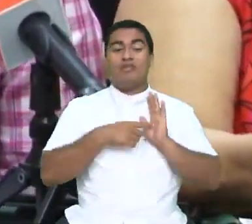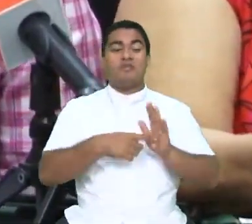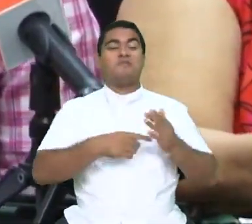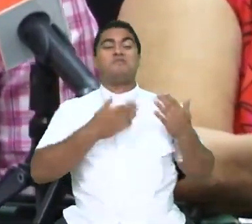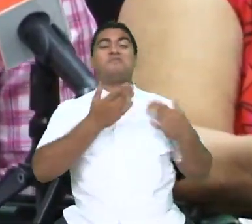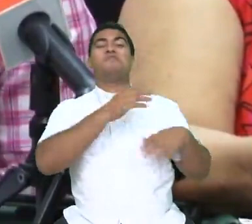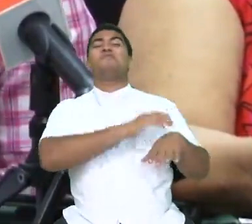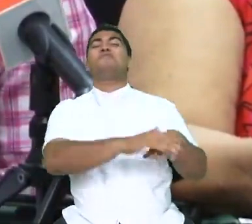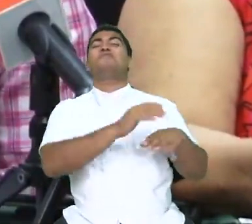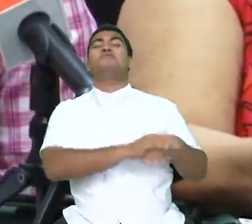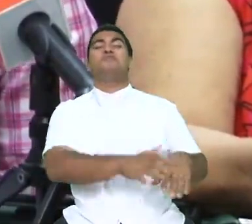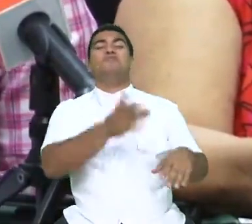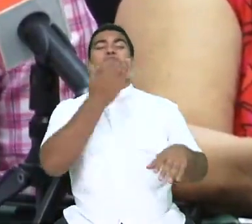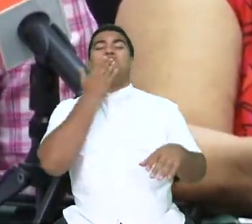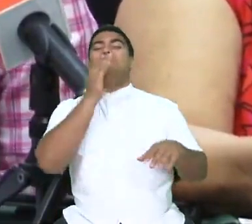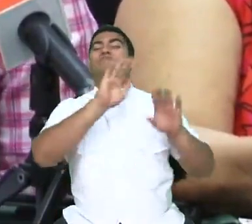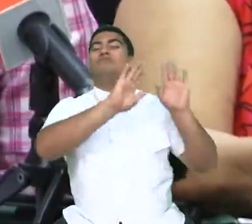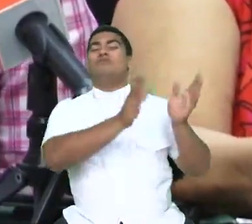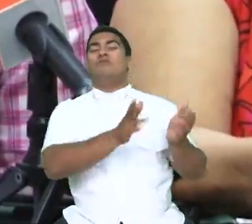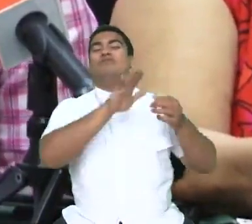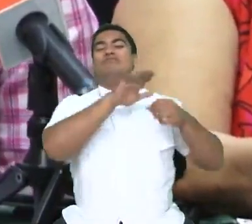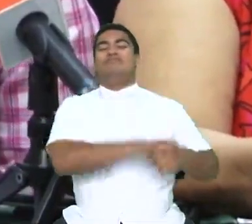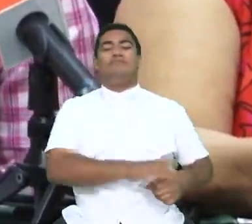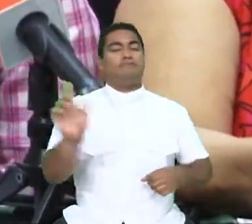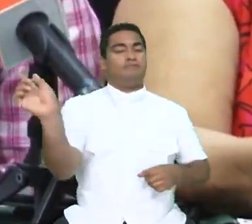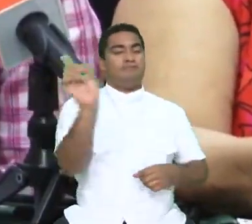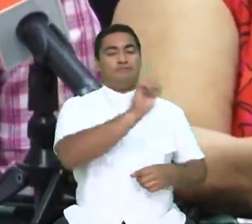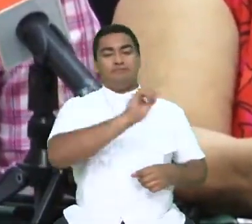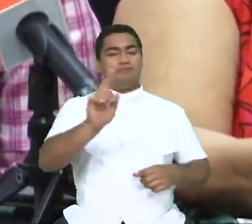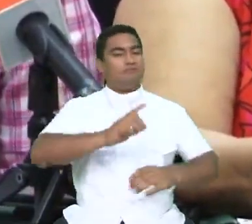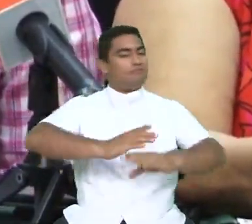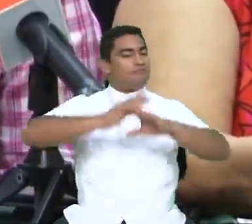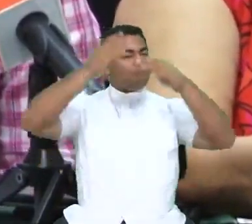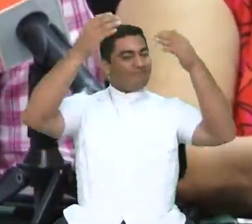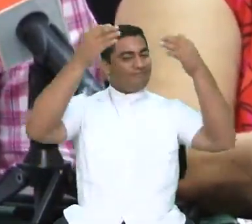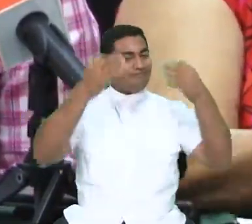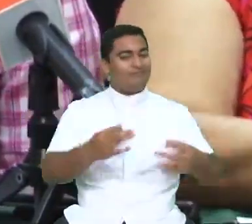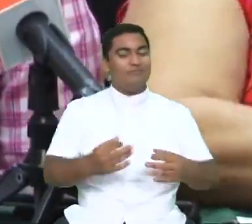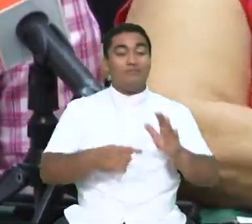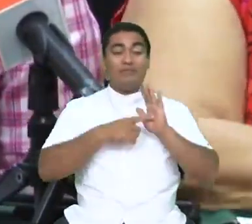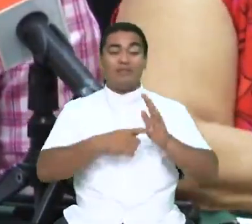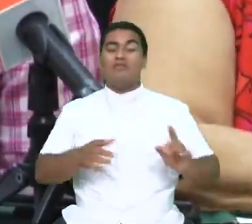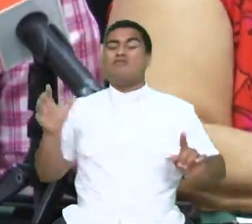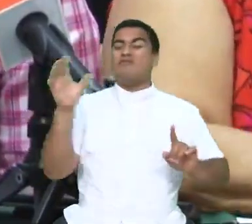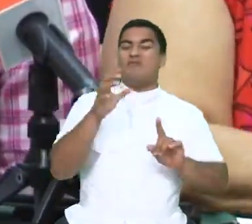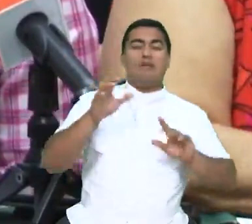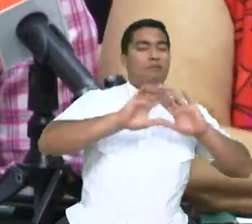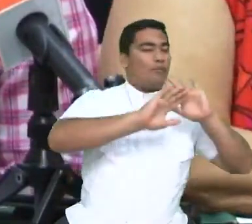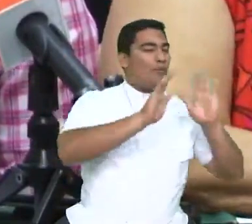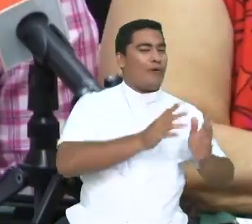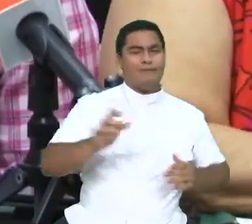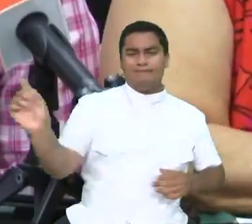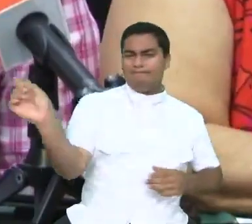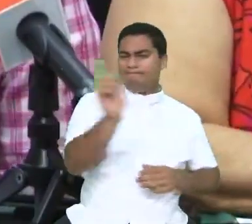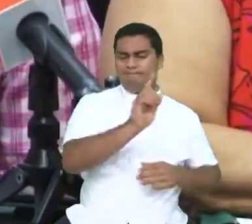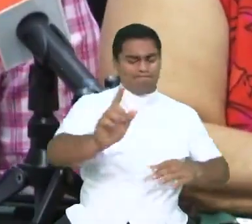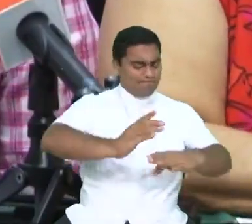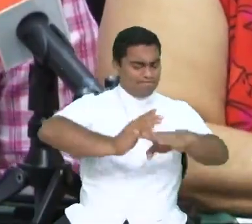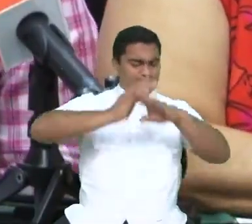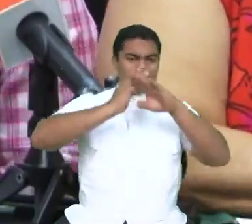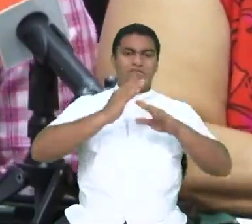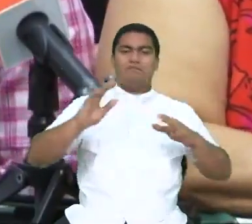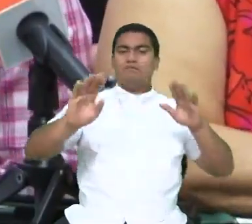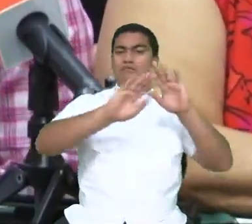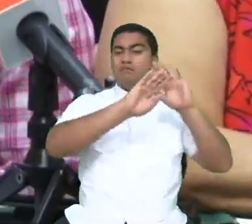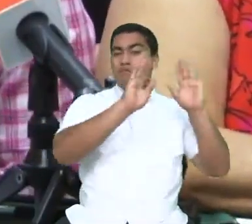desconsideración, de humillación, crueldad, degradación psicológica o física contra nosotras las mujeres